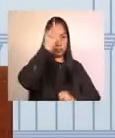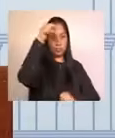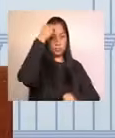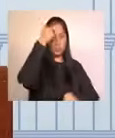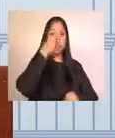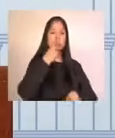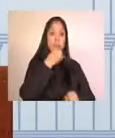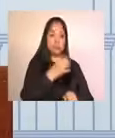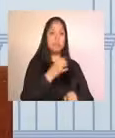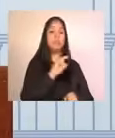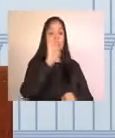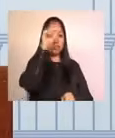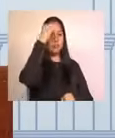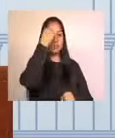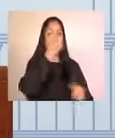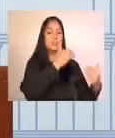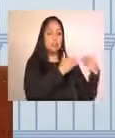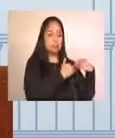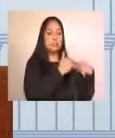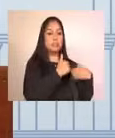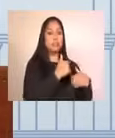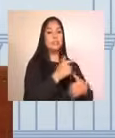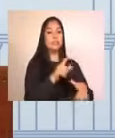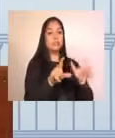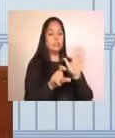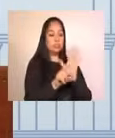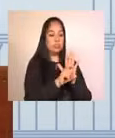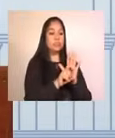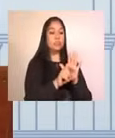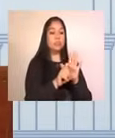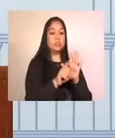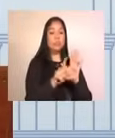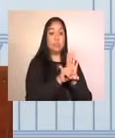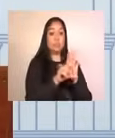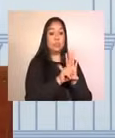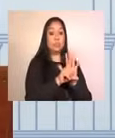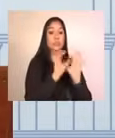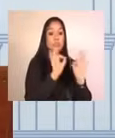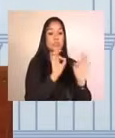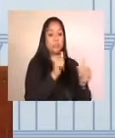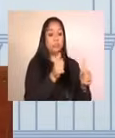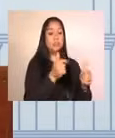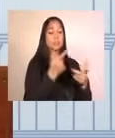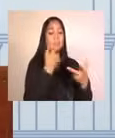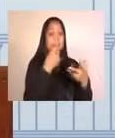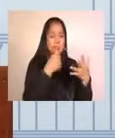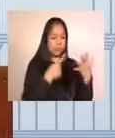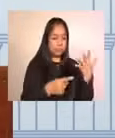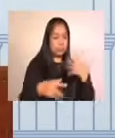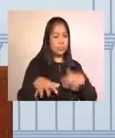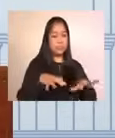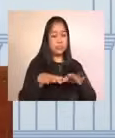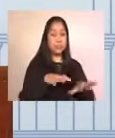gobierno totalmente comprometido con la legalidad, en donde todas y cada una de sus acciones,